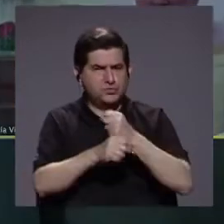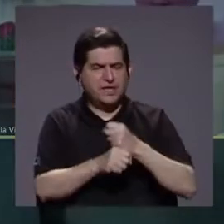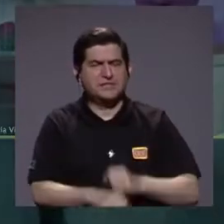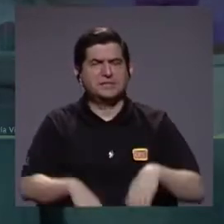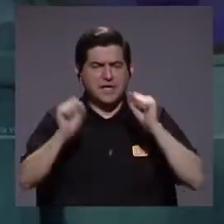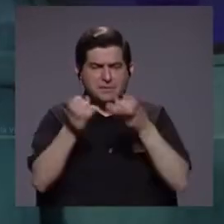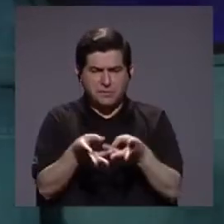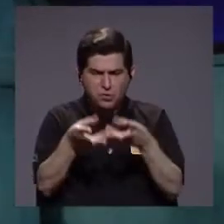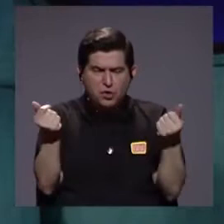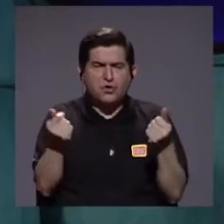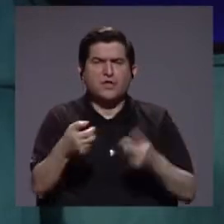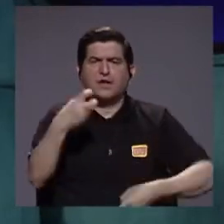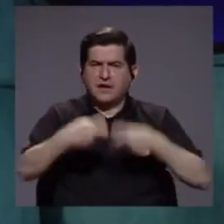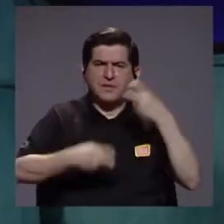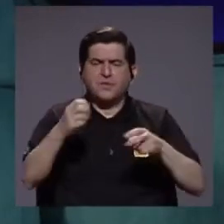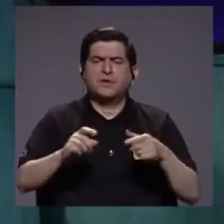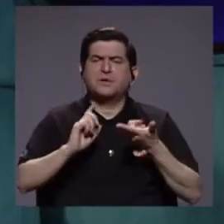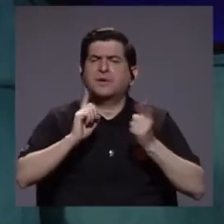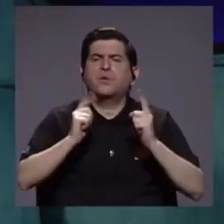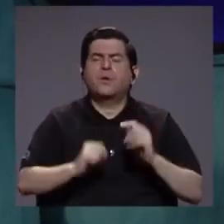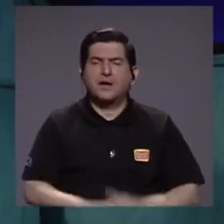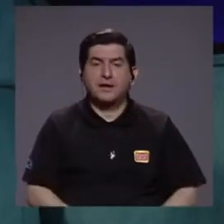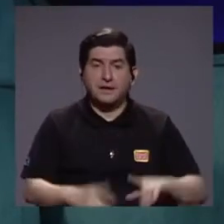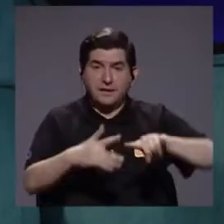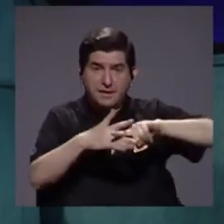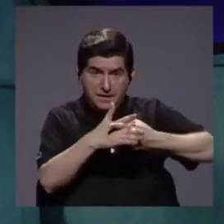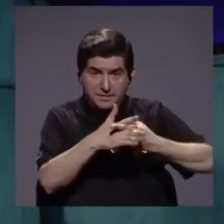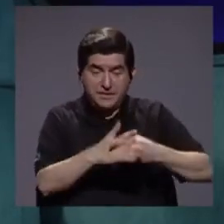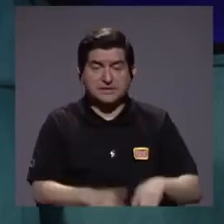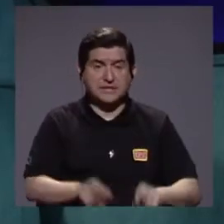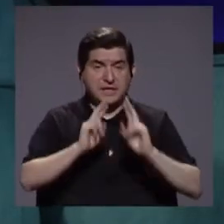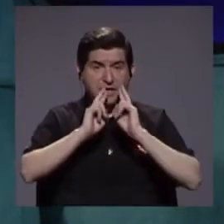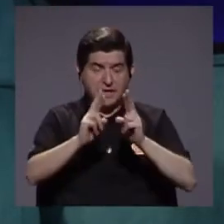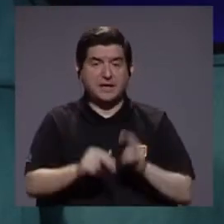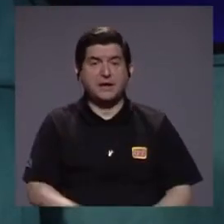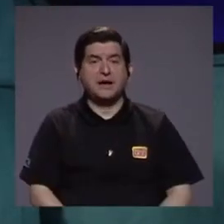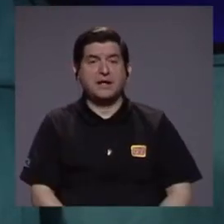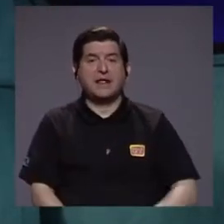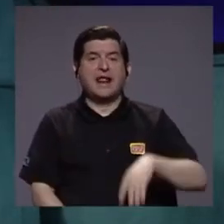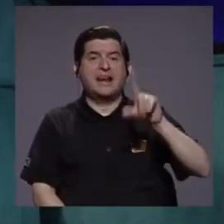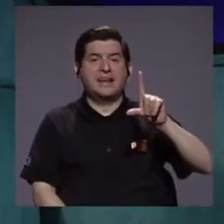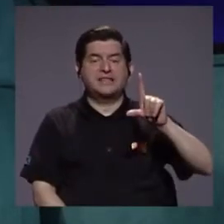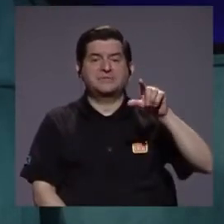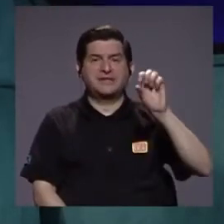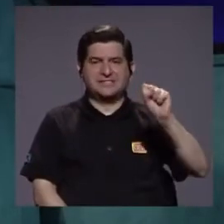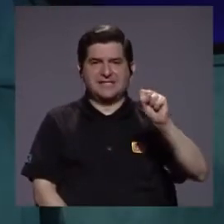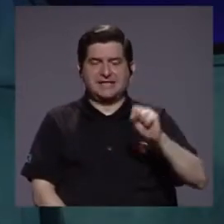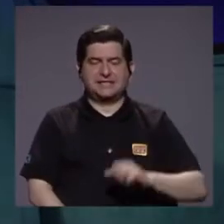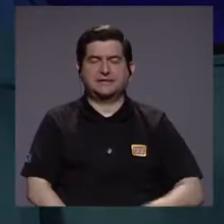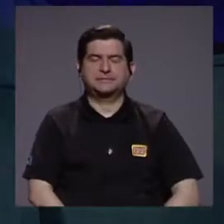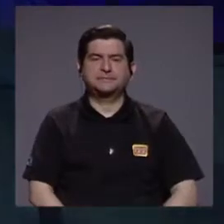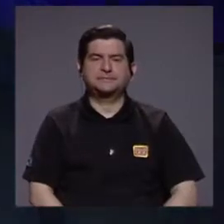dar solución a esta problemática? Empezamos con la respuesta de la señora Lisbeth Salazar.